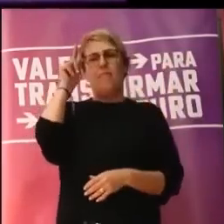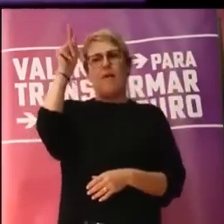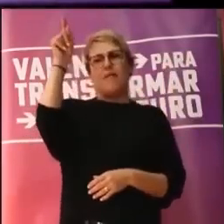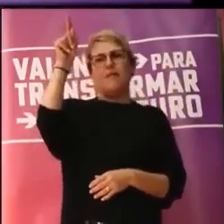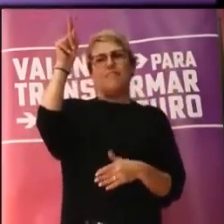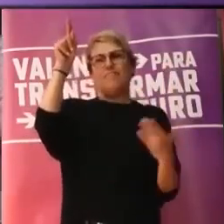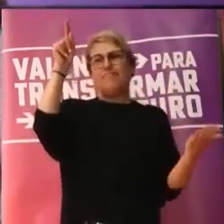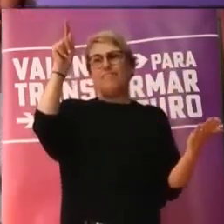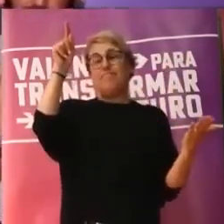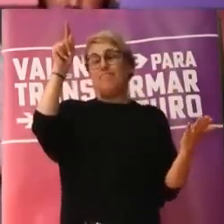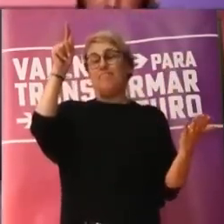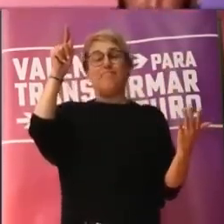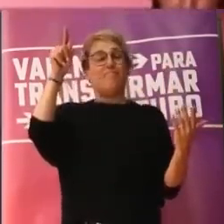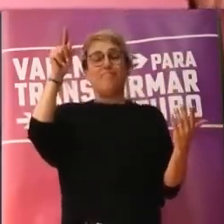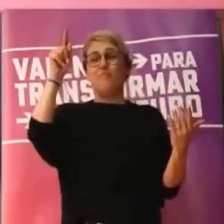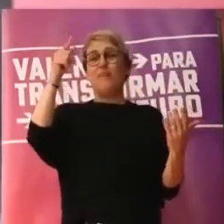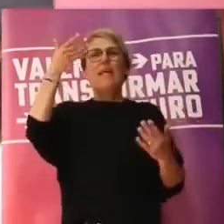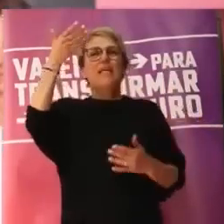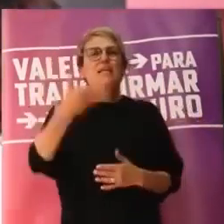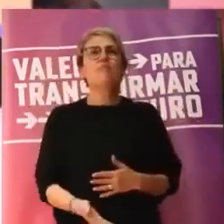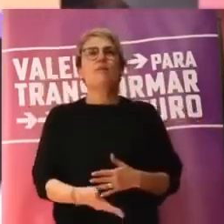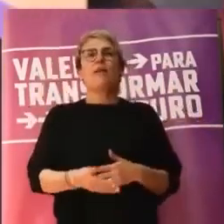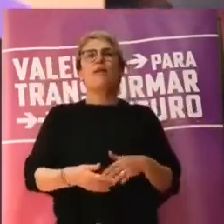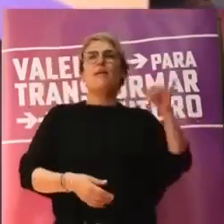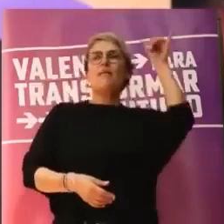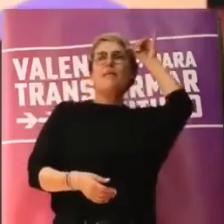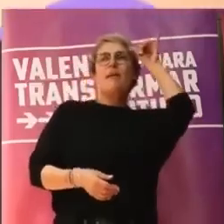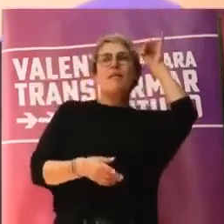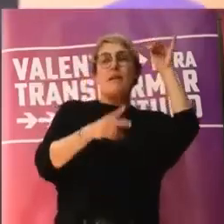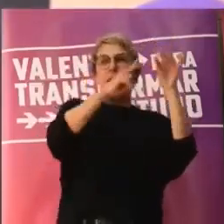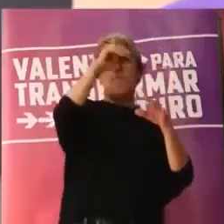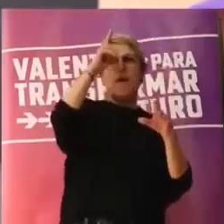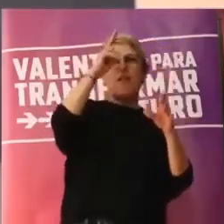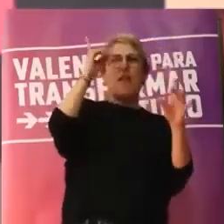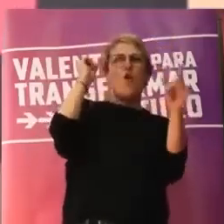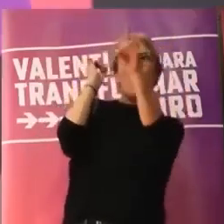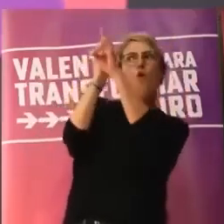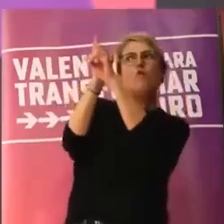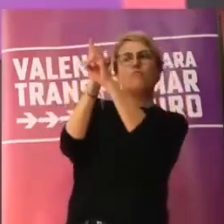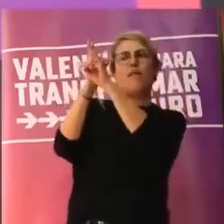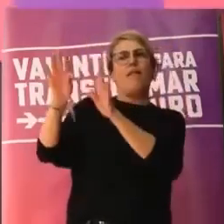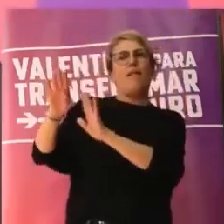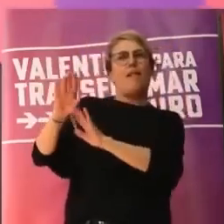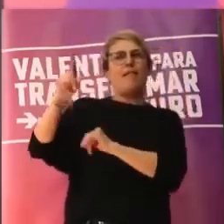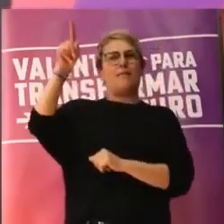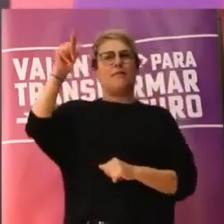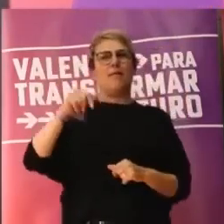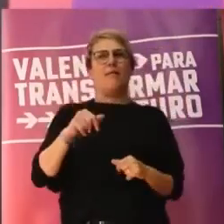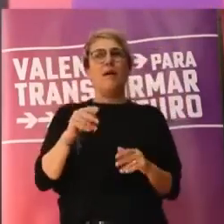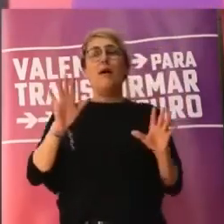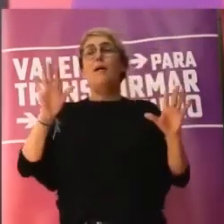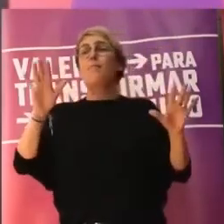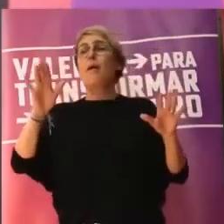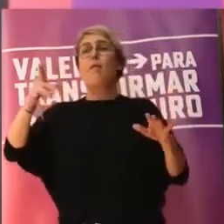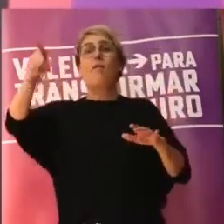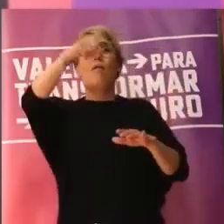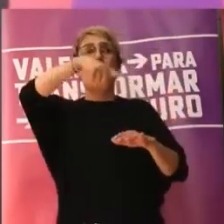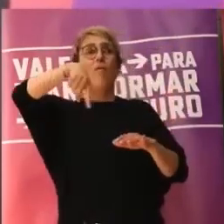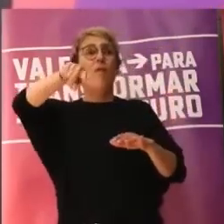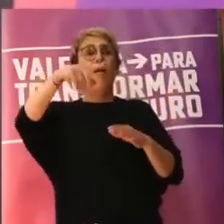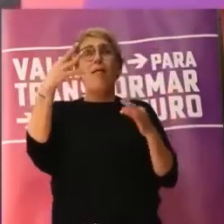Es muy importante que la izquierda madrileña enfrente a la derecha que tenemos. Pero no nos podéis dejar